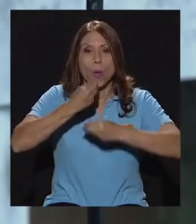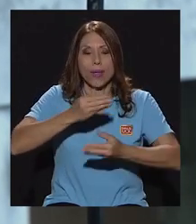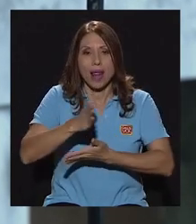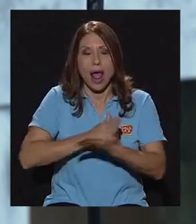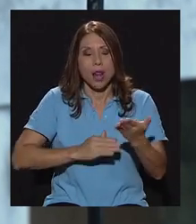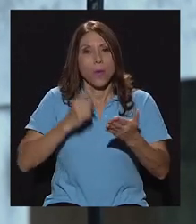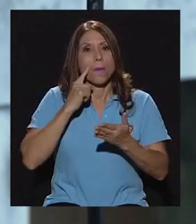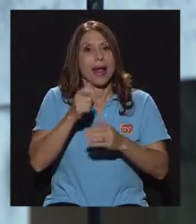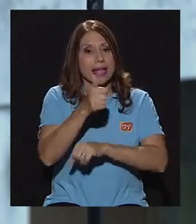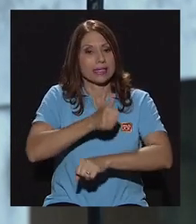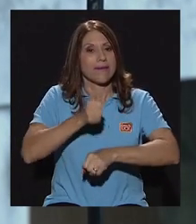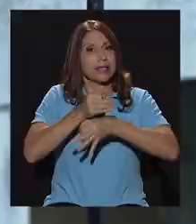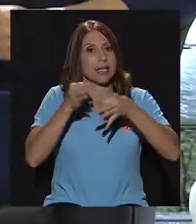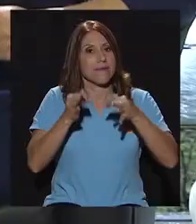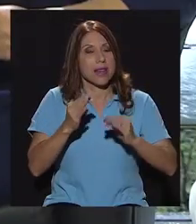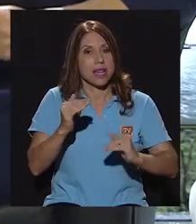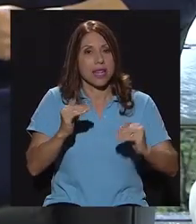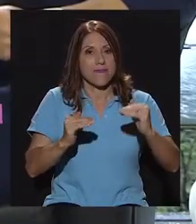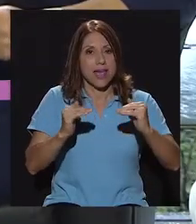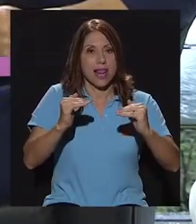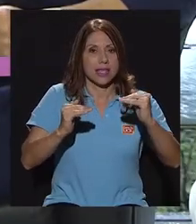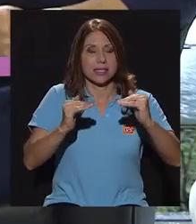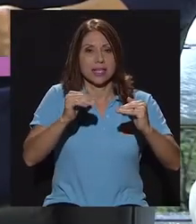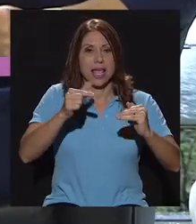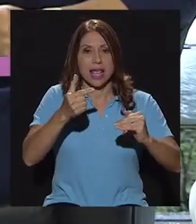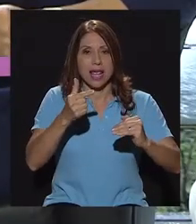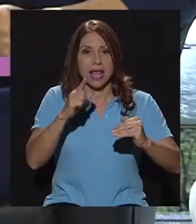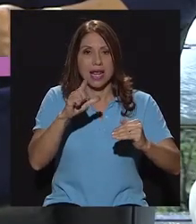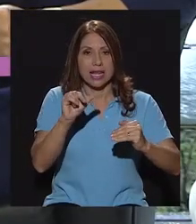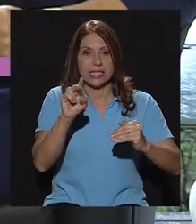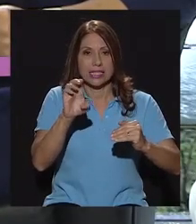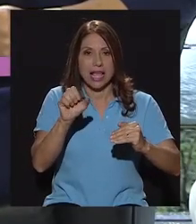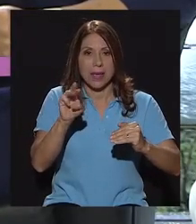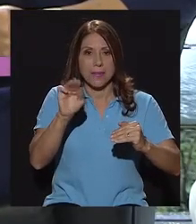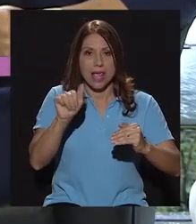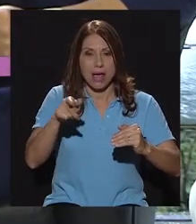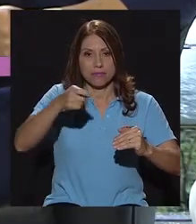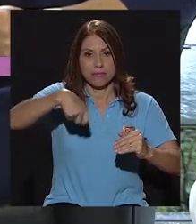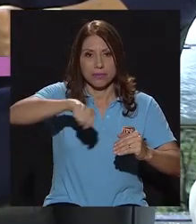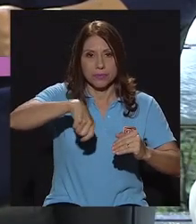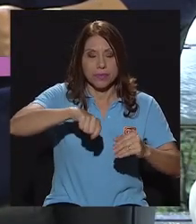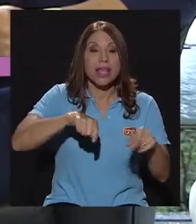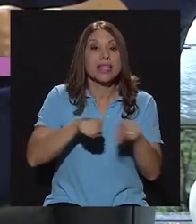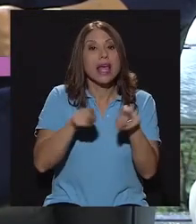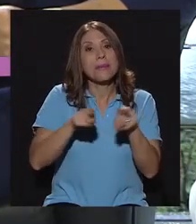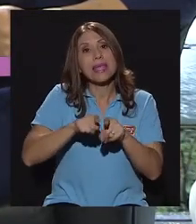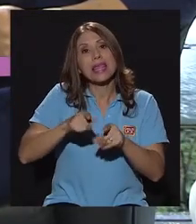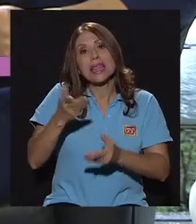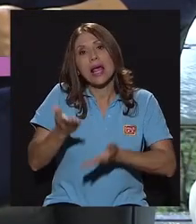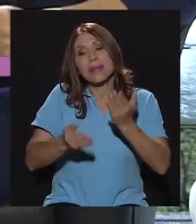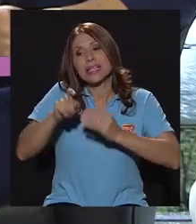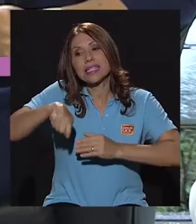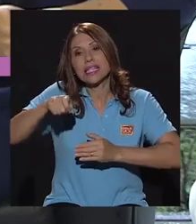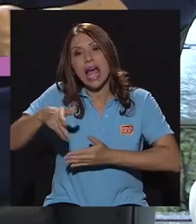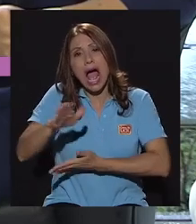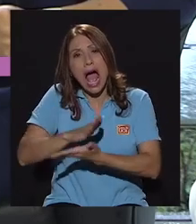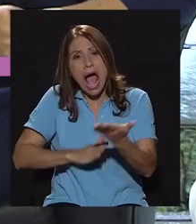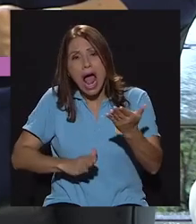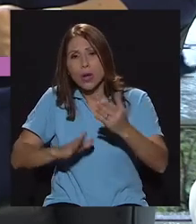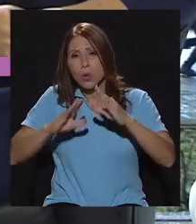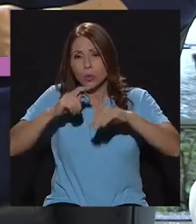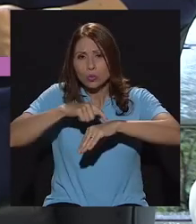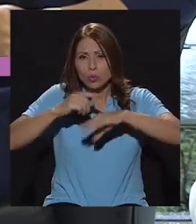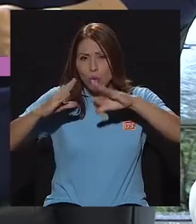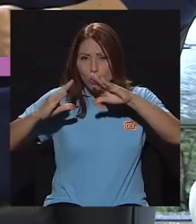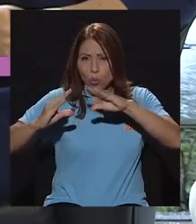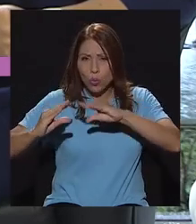estabilicen los niveles de glicemia. Y en algunos casos podría necesitar una colación nocturna o una merienda a